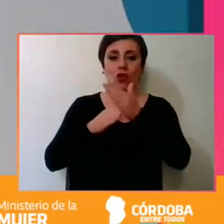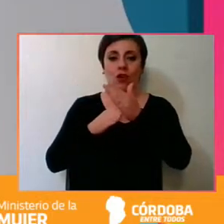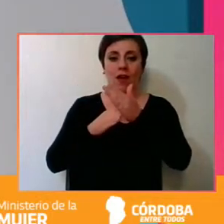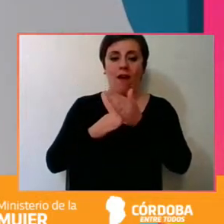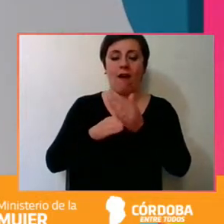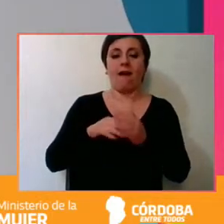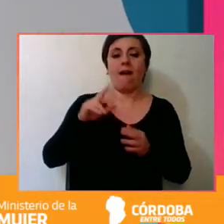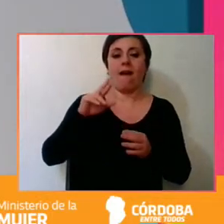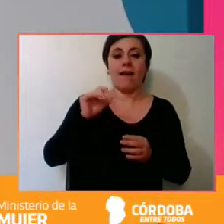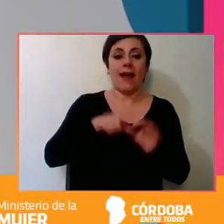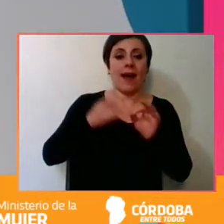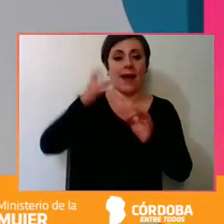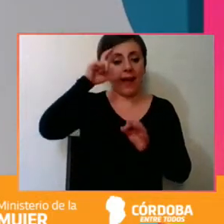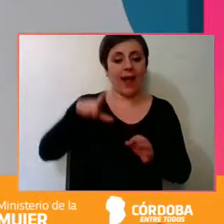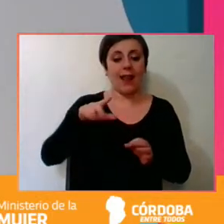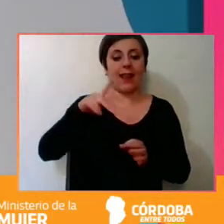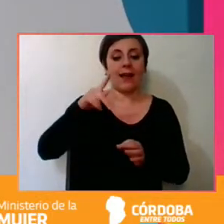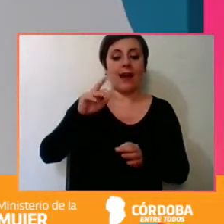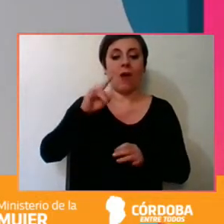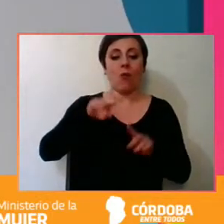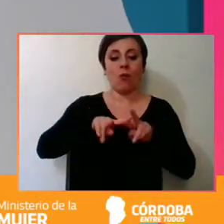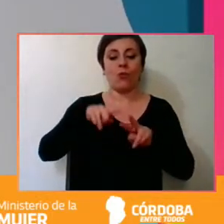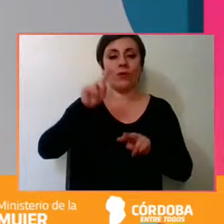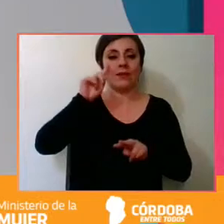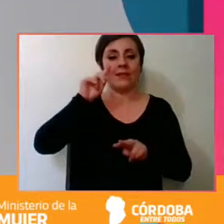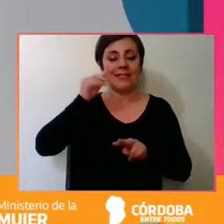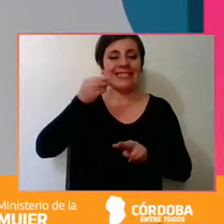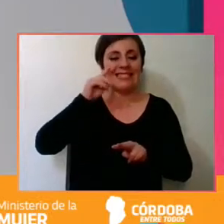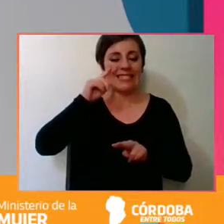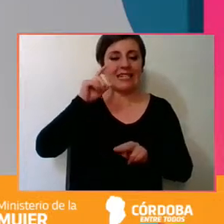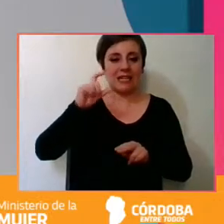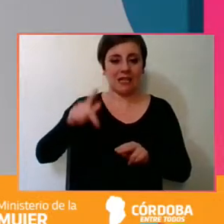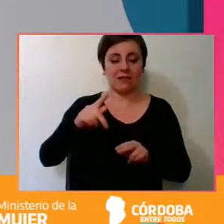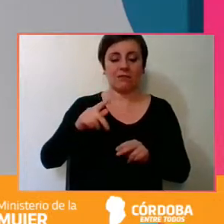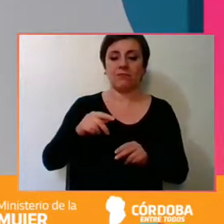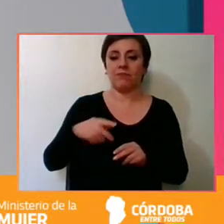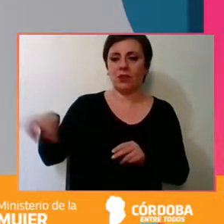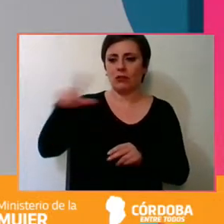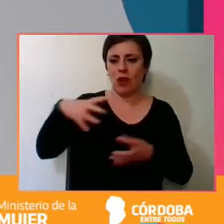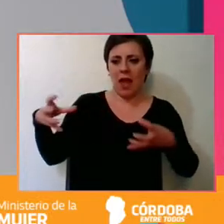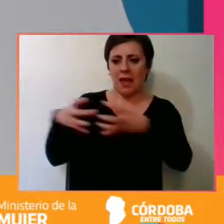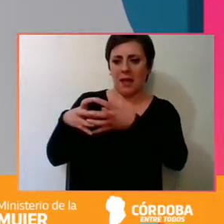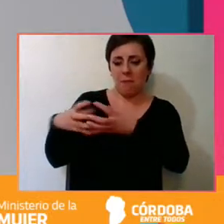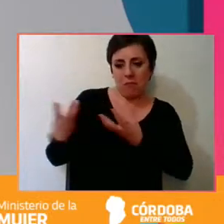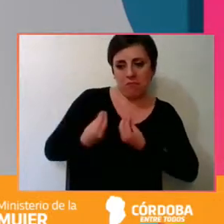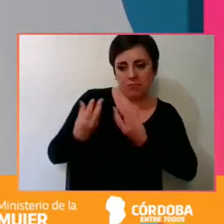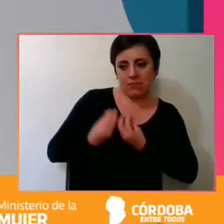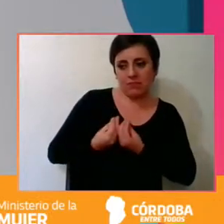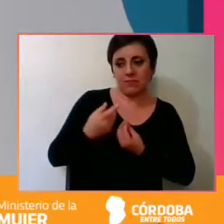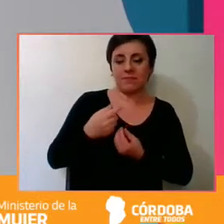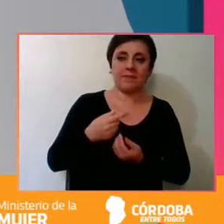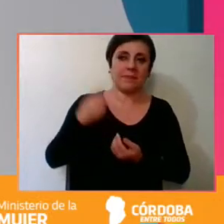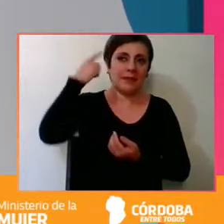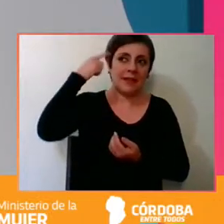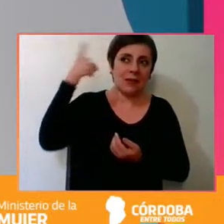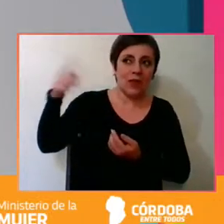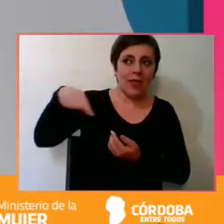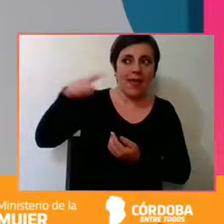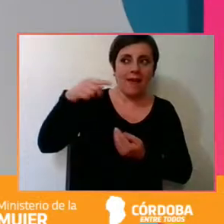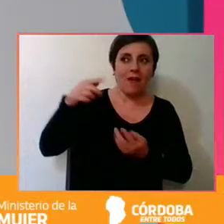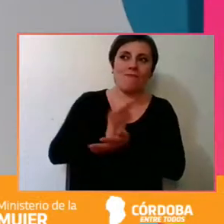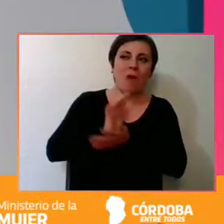está acompañando, y de alguna manera queríamos invitarles a viajar, a movilizarse y